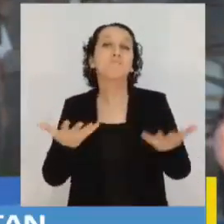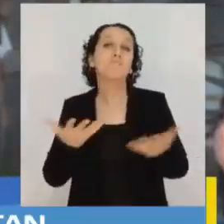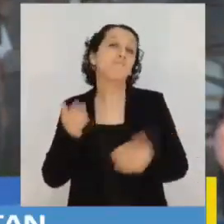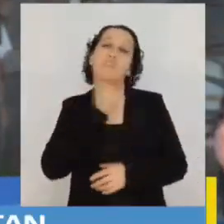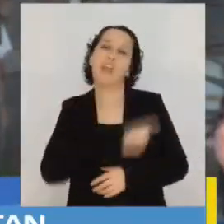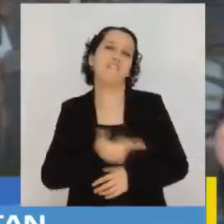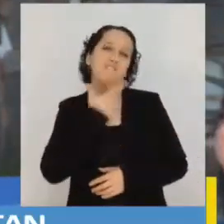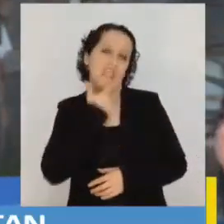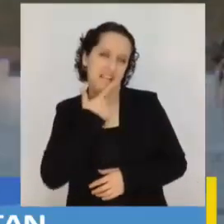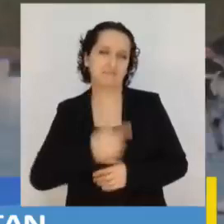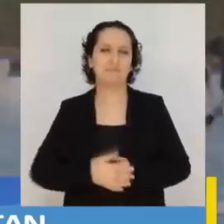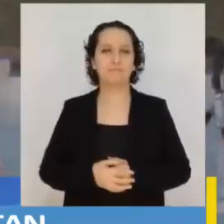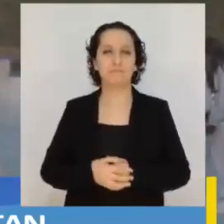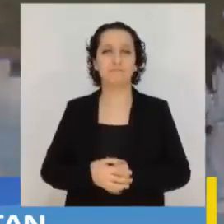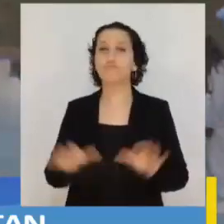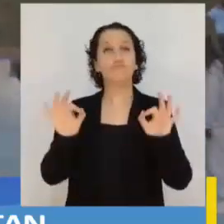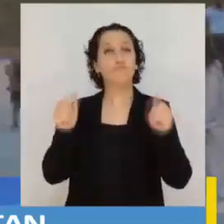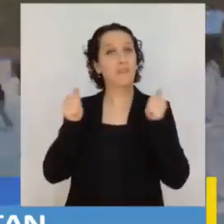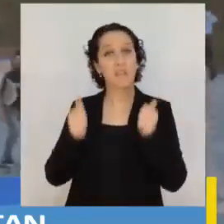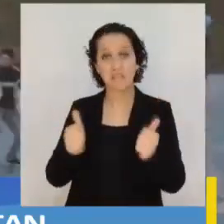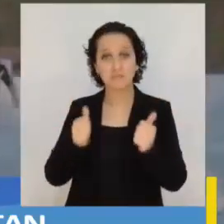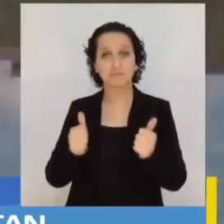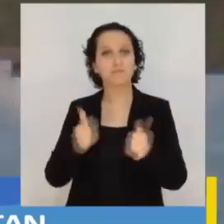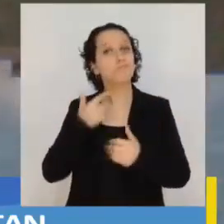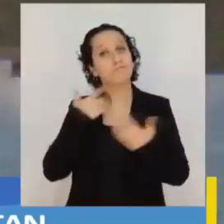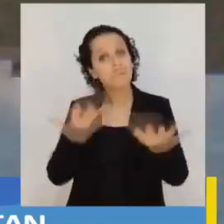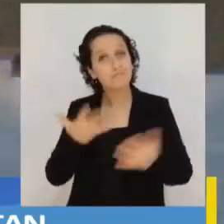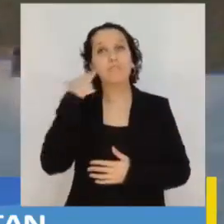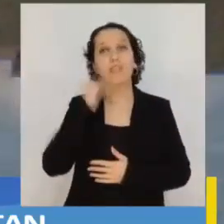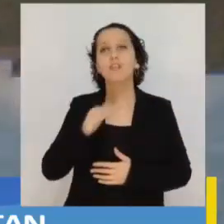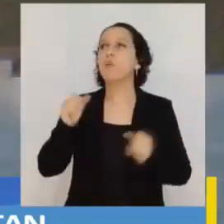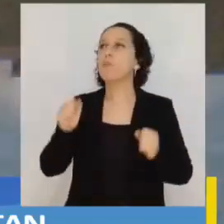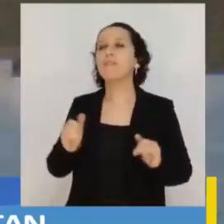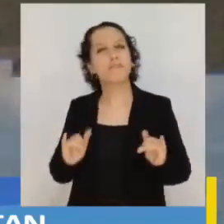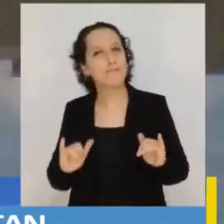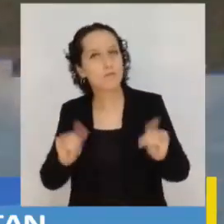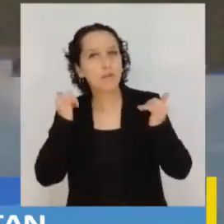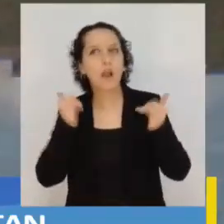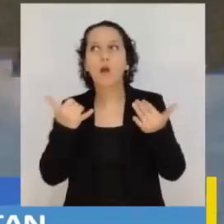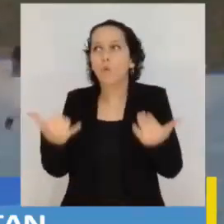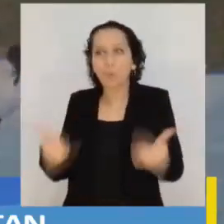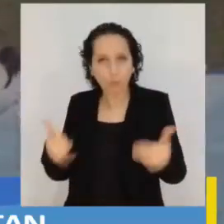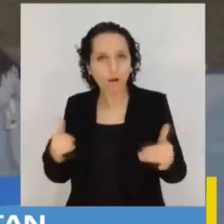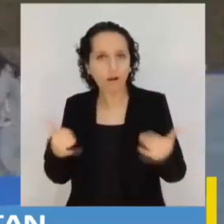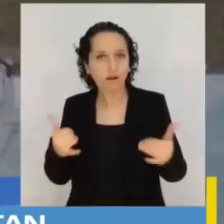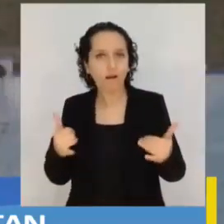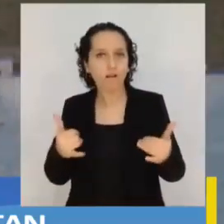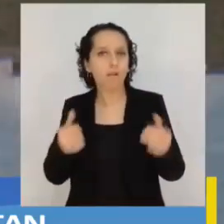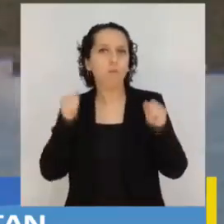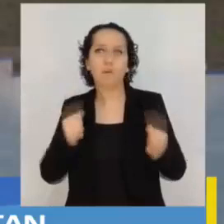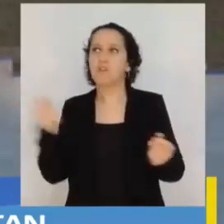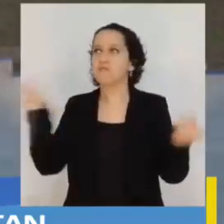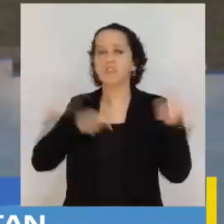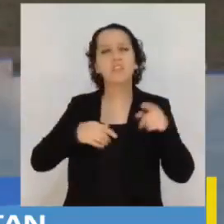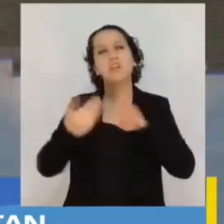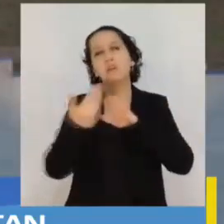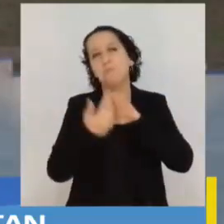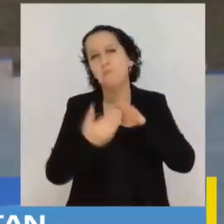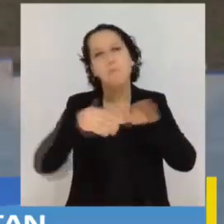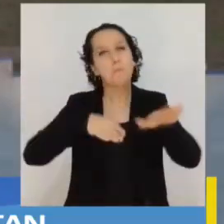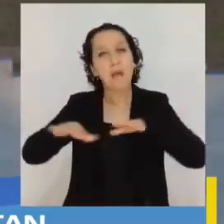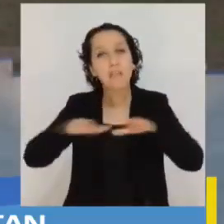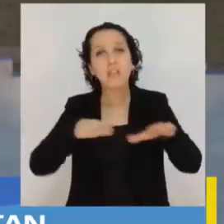final es bacán. Está bien porque los niños pueden disfrutar y pueden jugar y pueden venir con